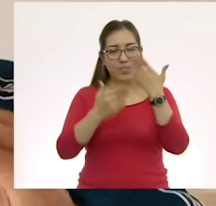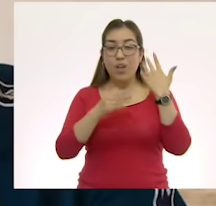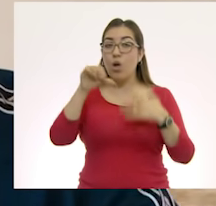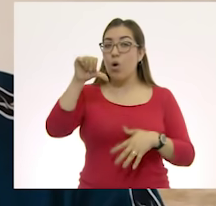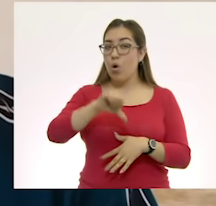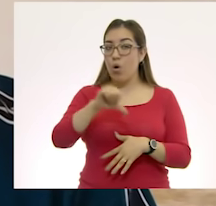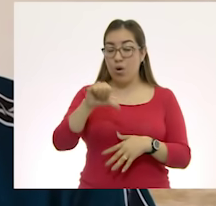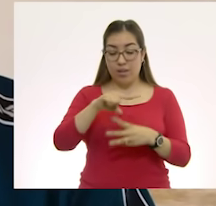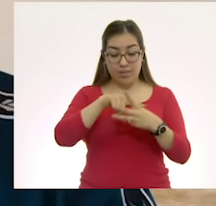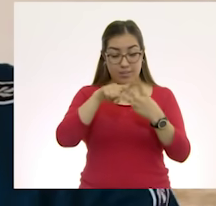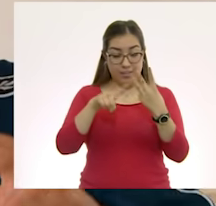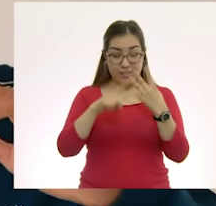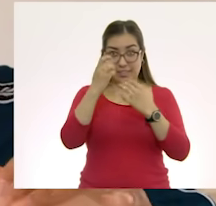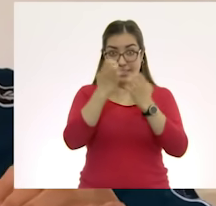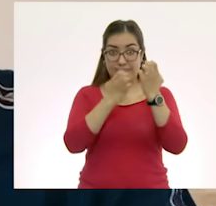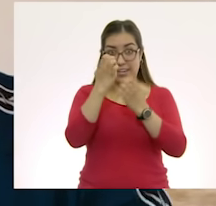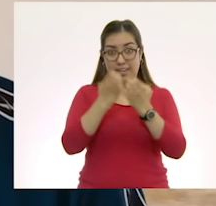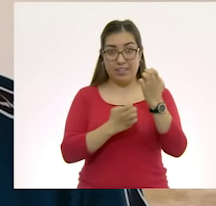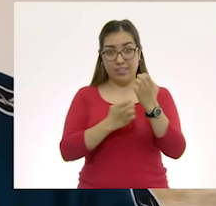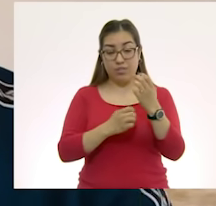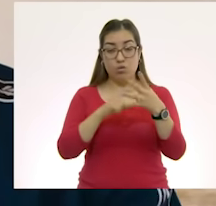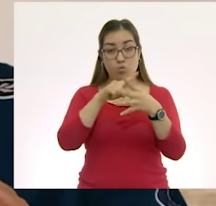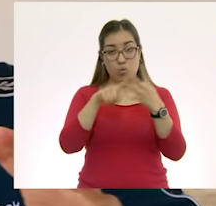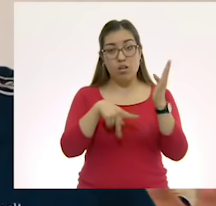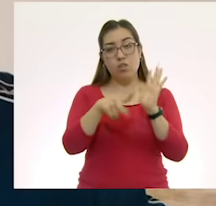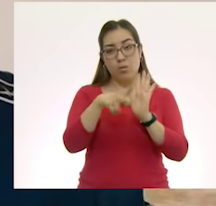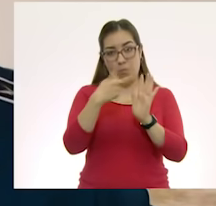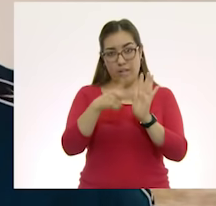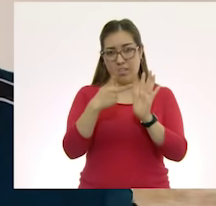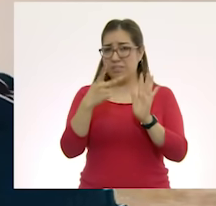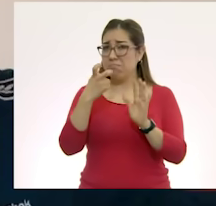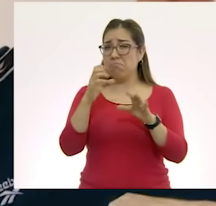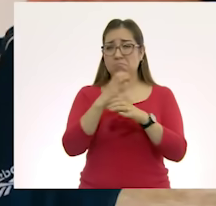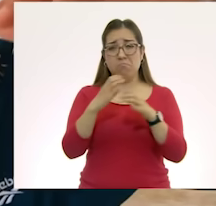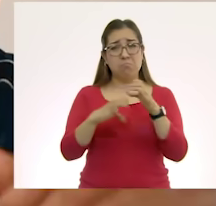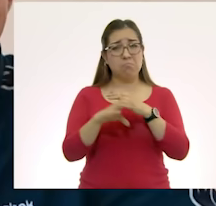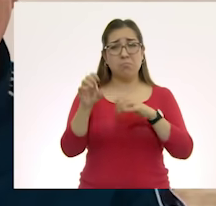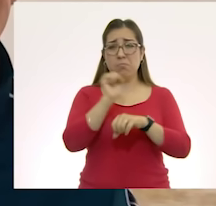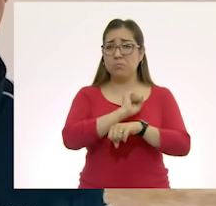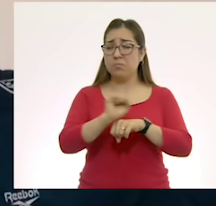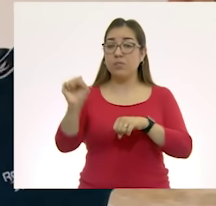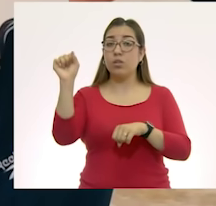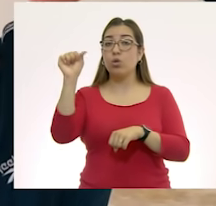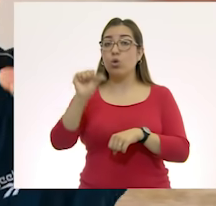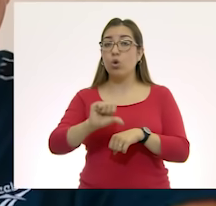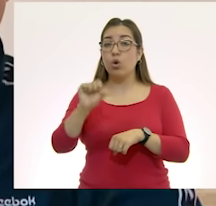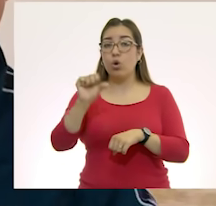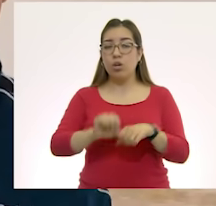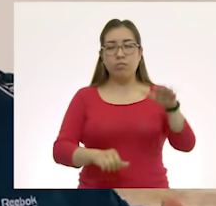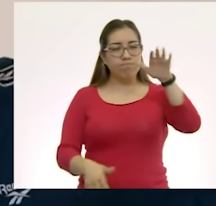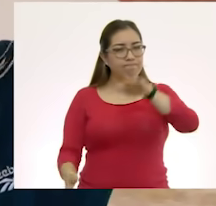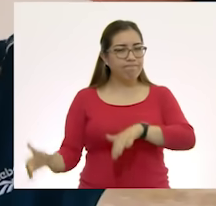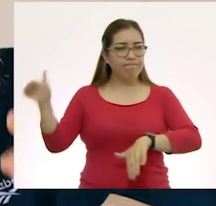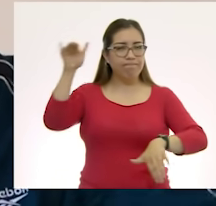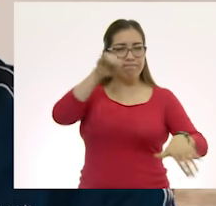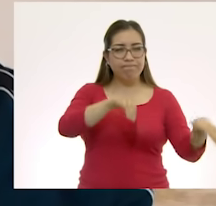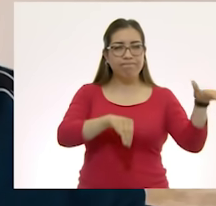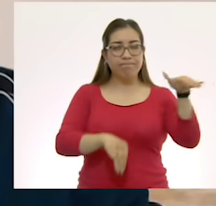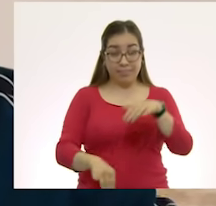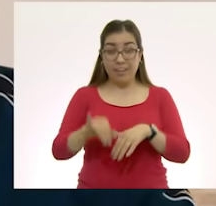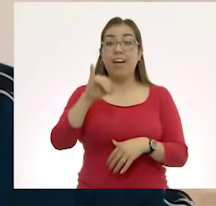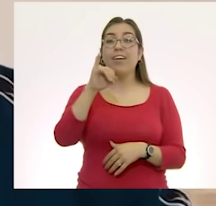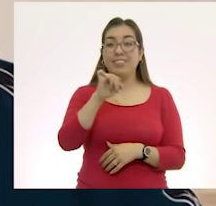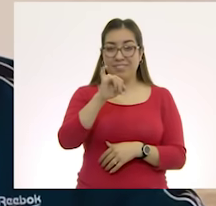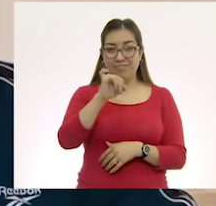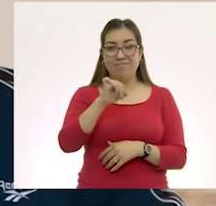hacer 3 ejercicios, 4 series, cosas muy sencillas. Hoy vamos a nadar, sí, vamos